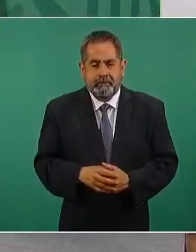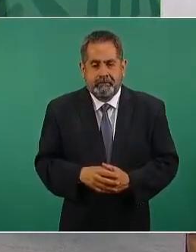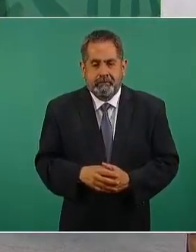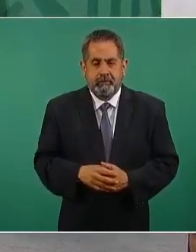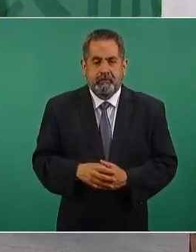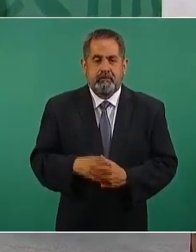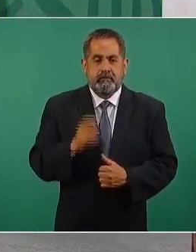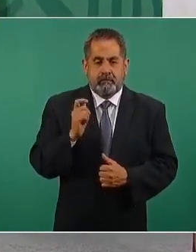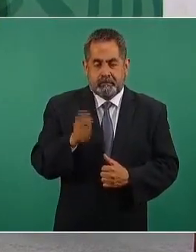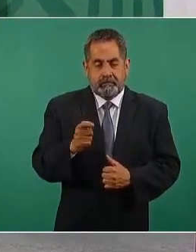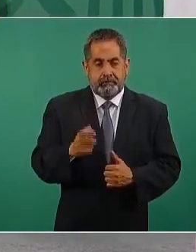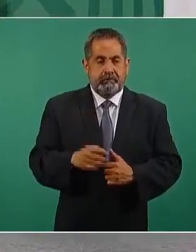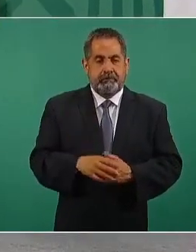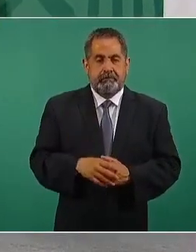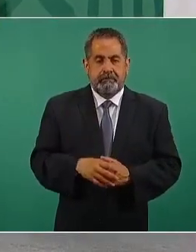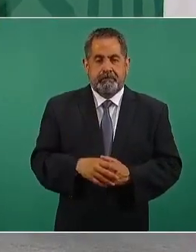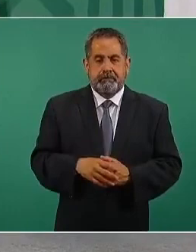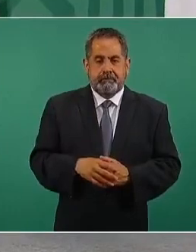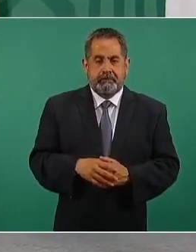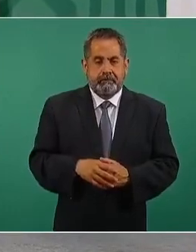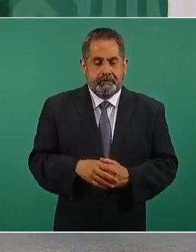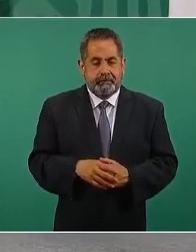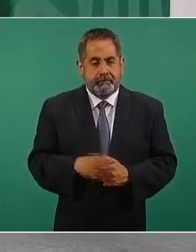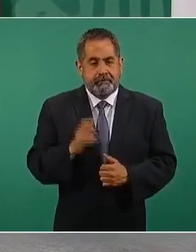que sigan